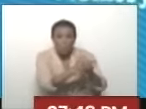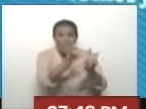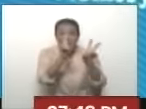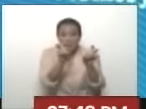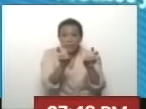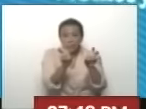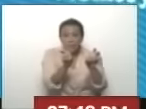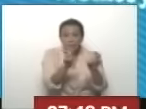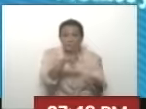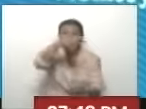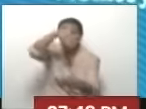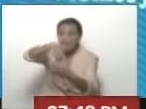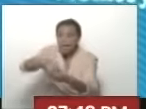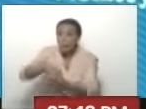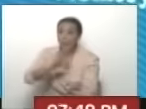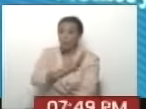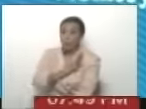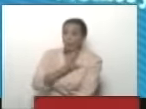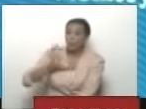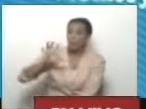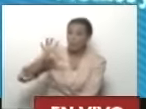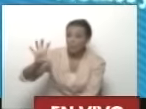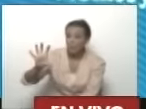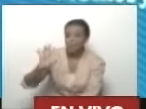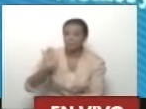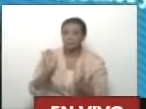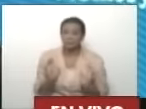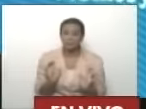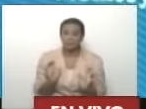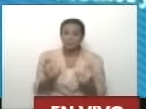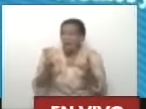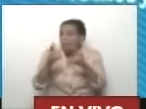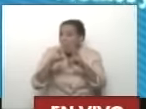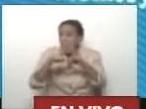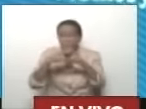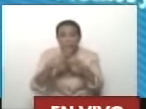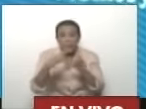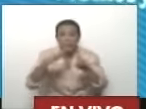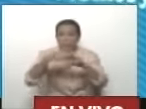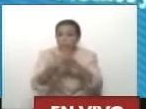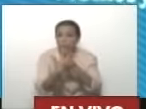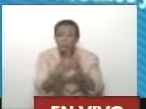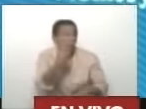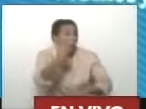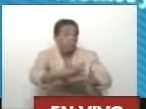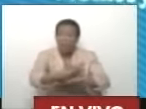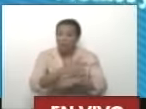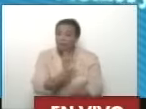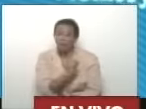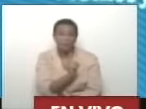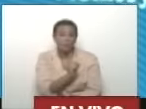tal, X, Z, Y, B, al tema que sea. Así que no es obligante.